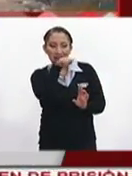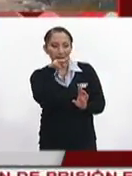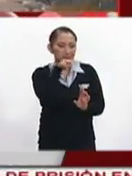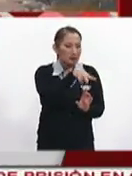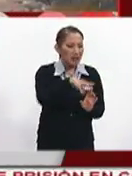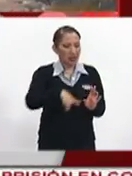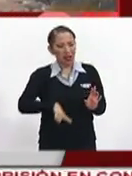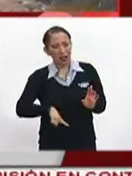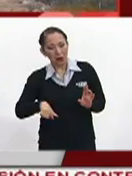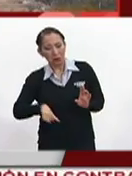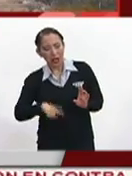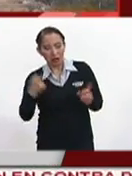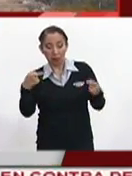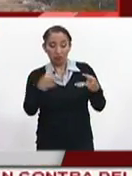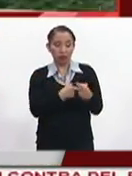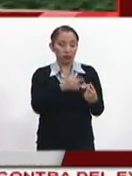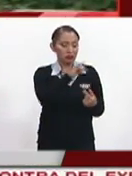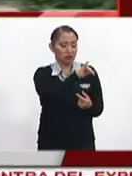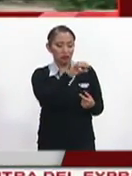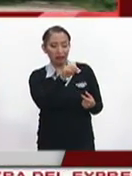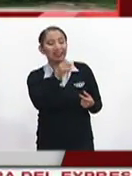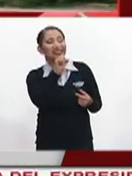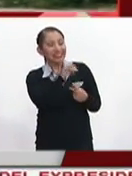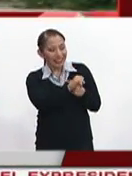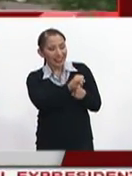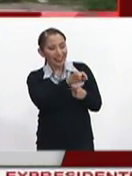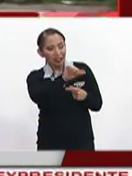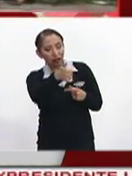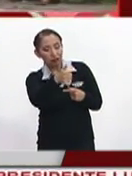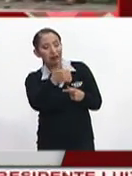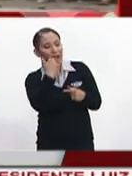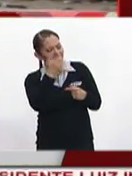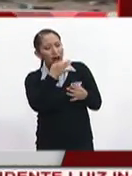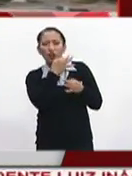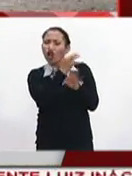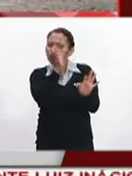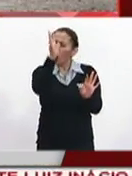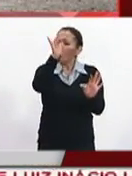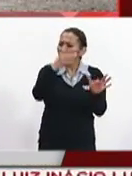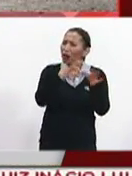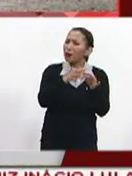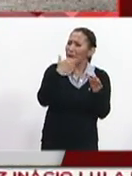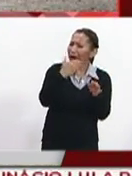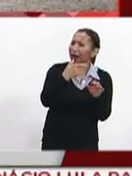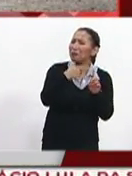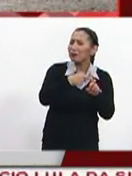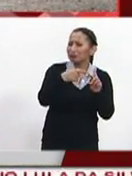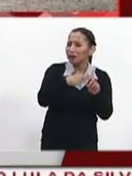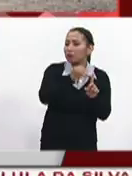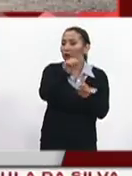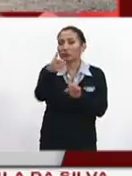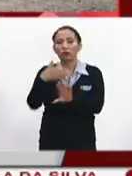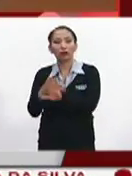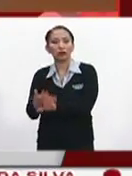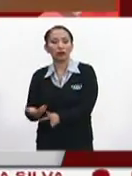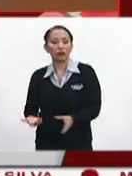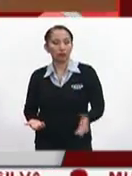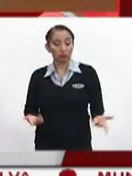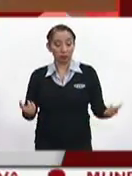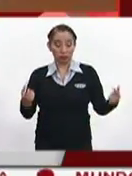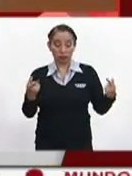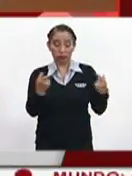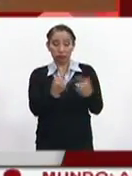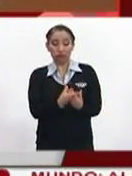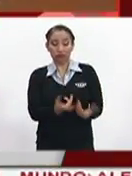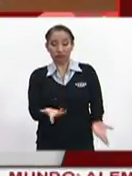enfrentar un gobierno que te envía señales contradictorias, que por un lado te da la mano y quiere anunciar un acuerdo en buenos términos y por el otro